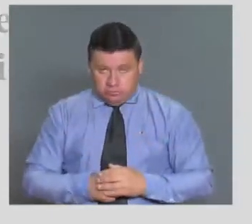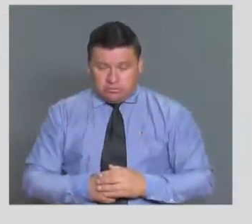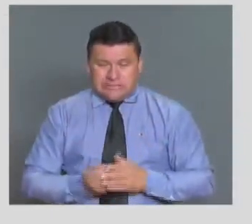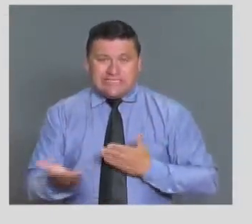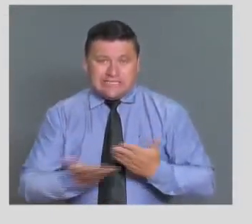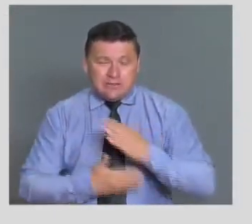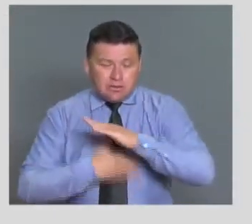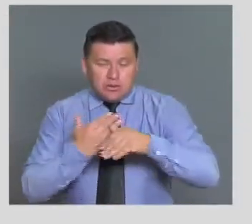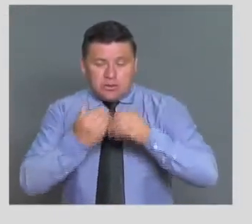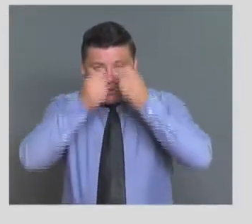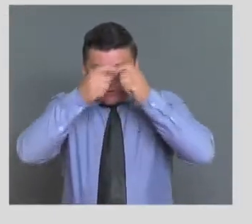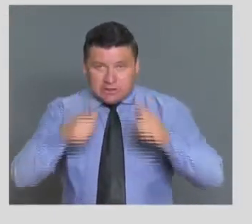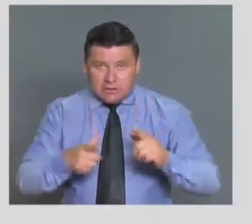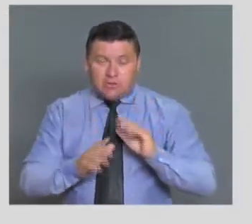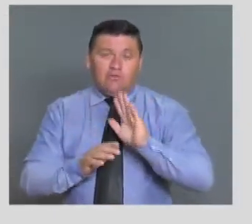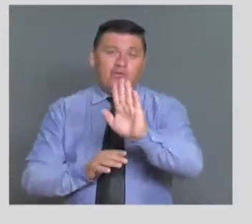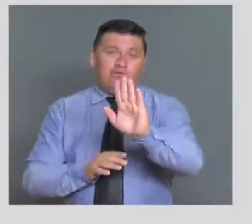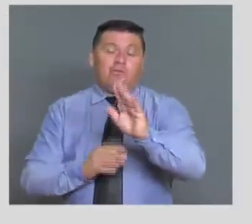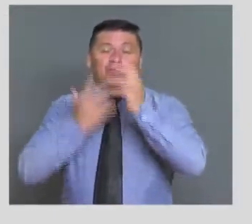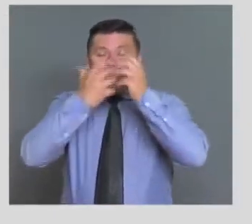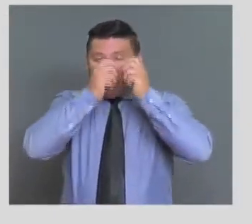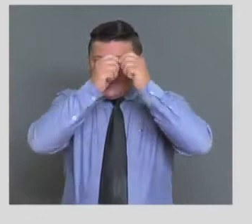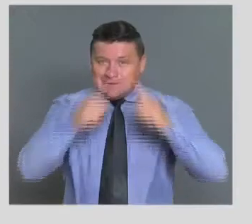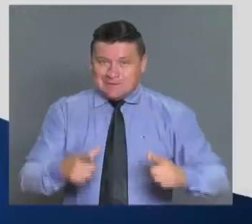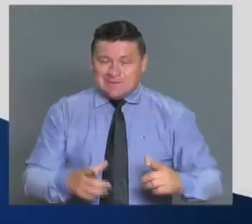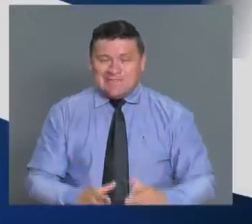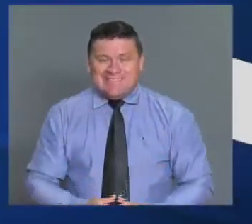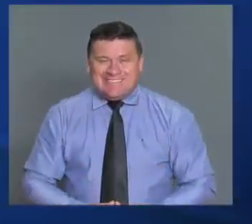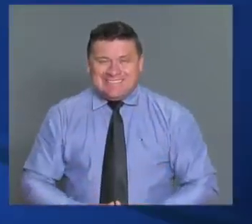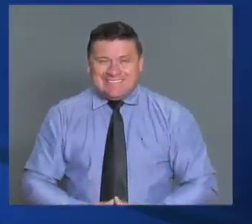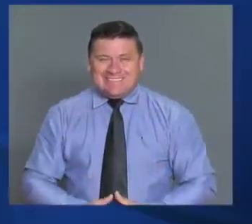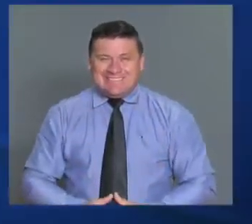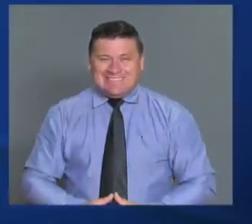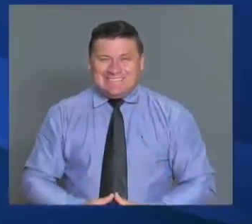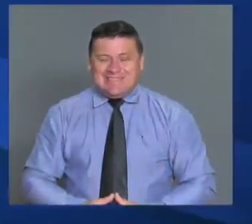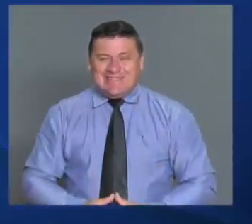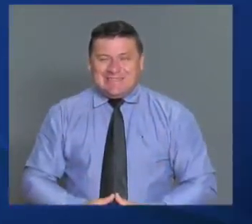El servicio público es de todos. Función pública.